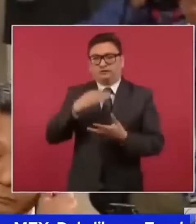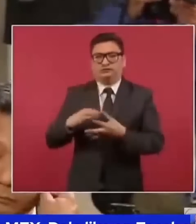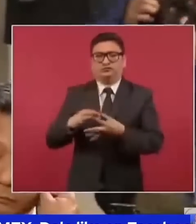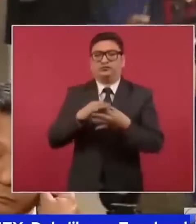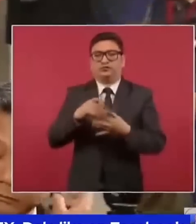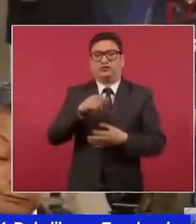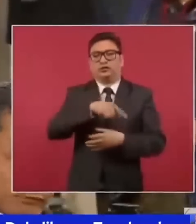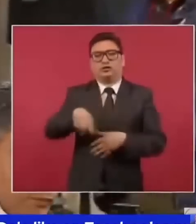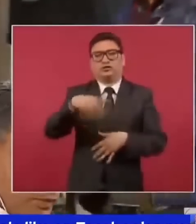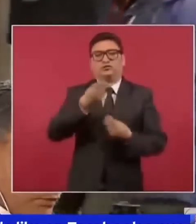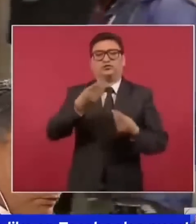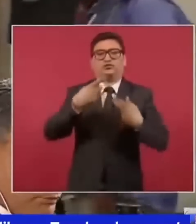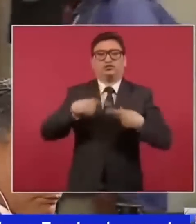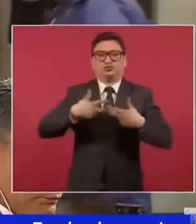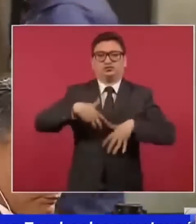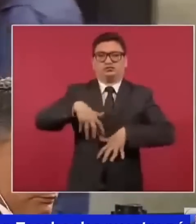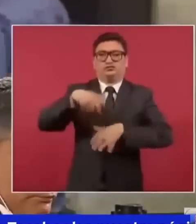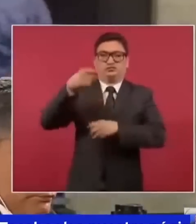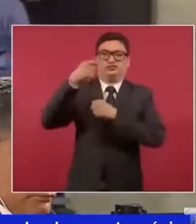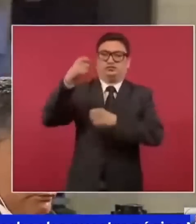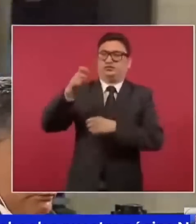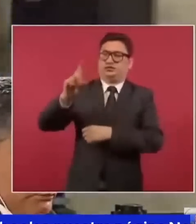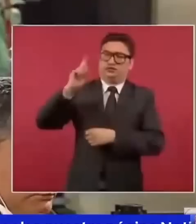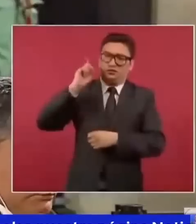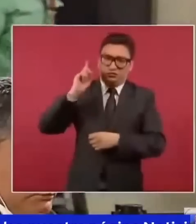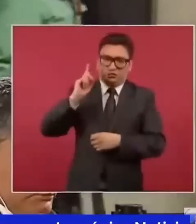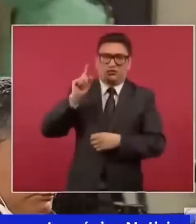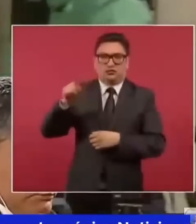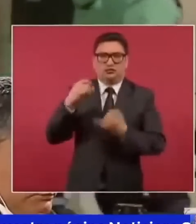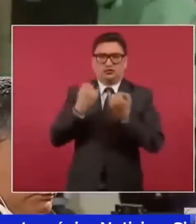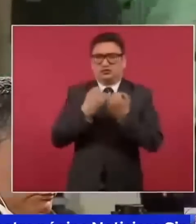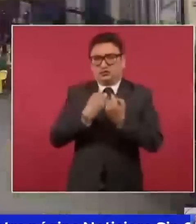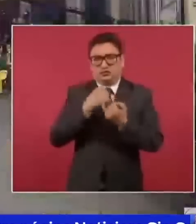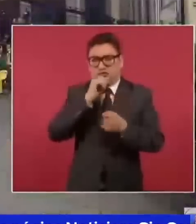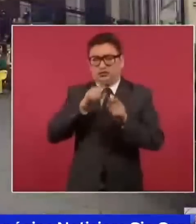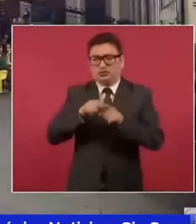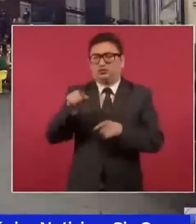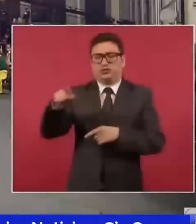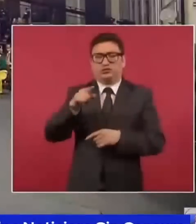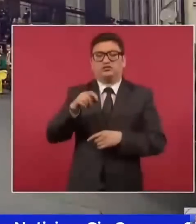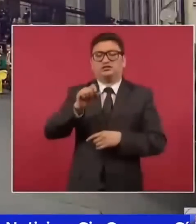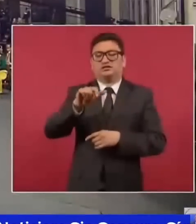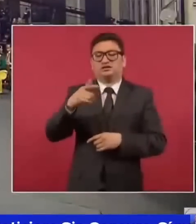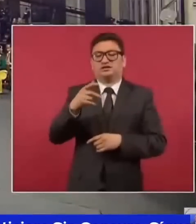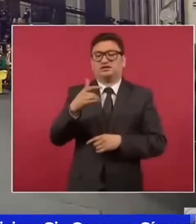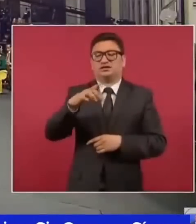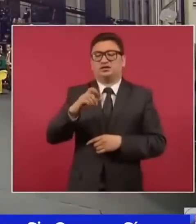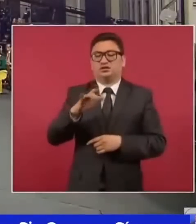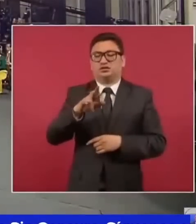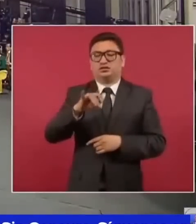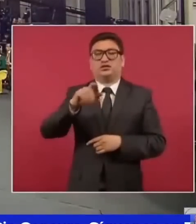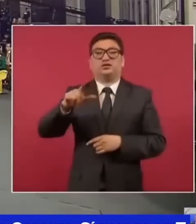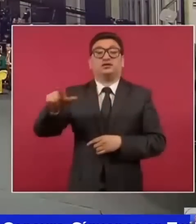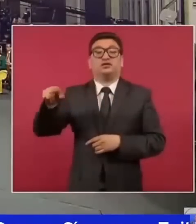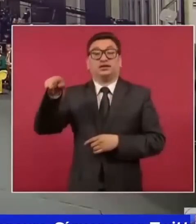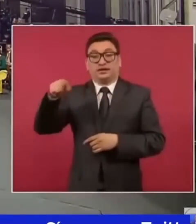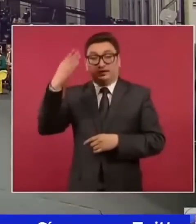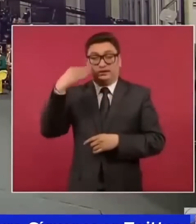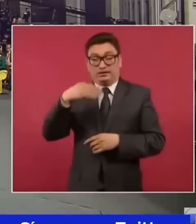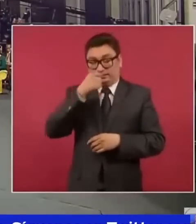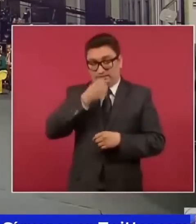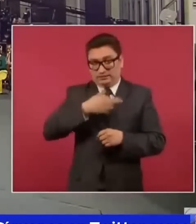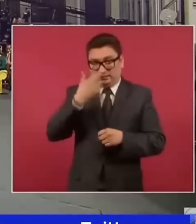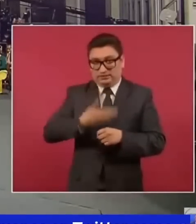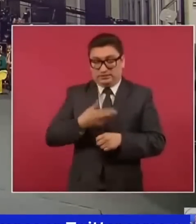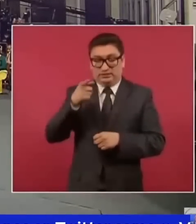marcharon, que organizaron lo del domingo, también callaron? Ahí está Santiago Krill, que fue secretario de Gobernación, y dice que como Felipe Calderón lo